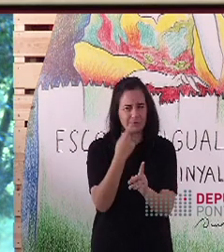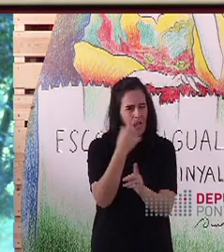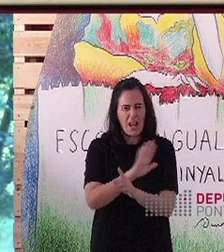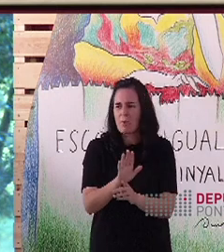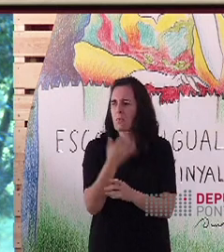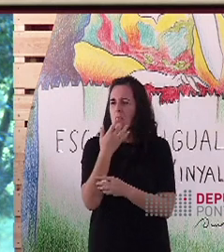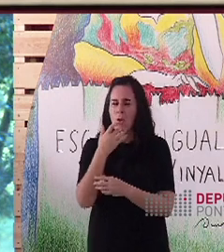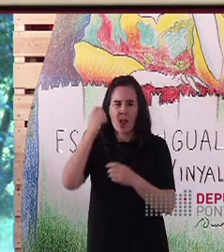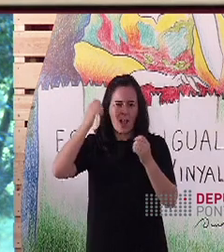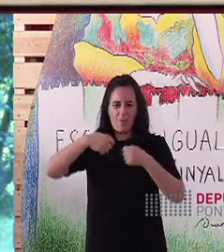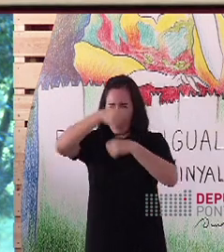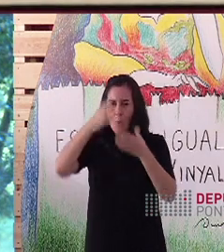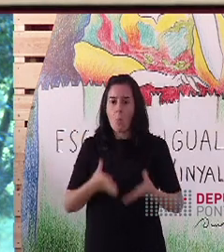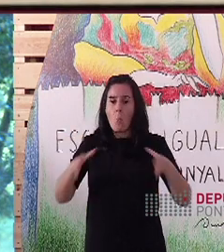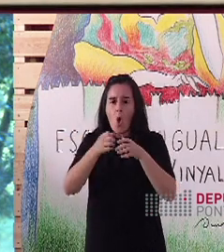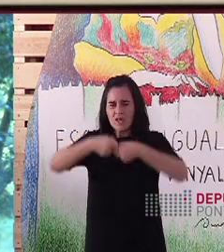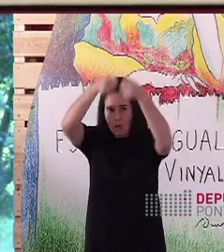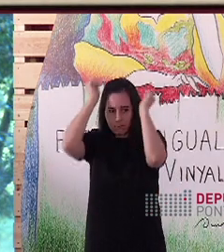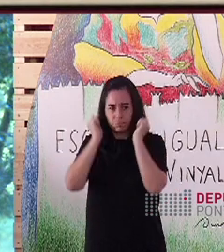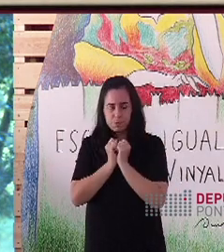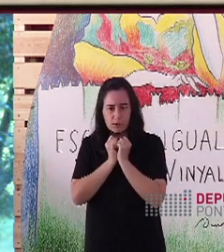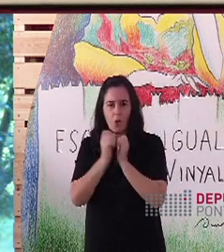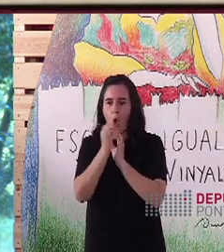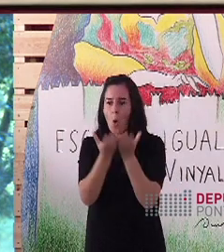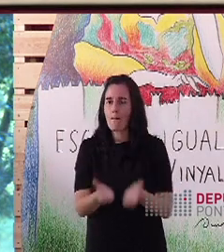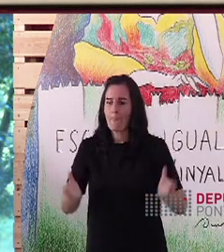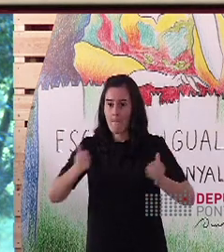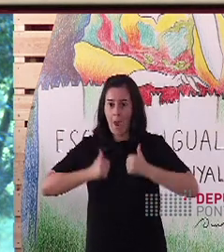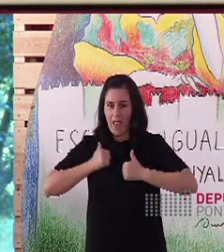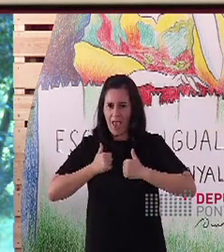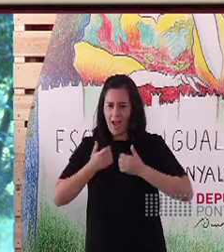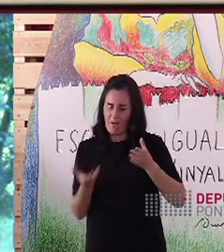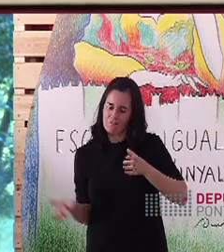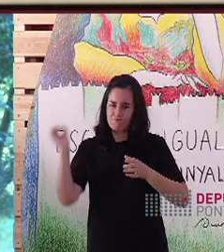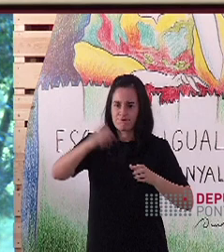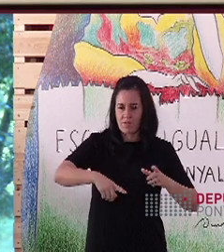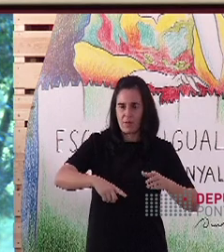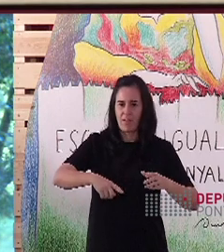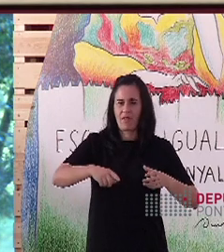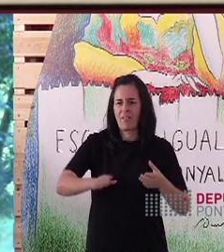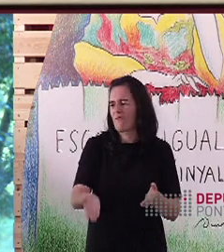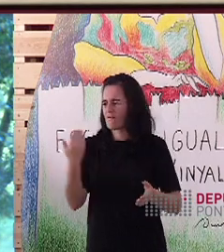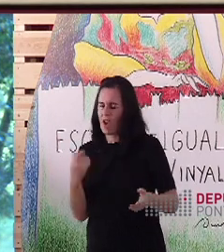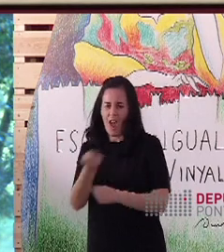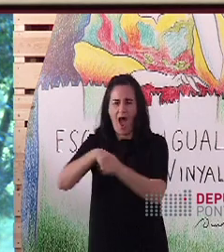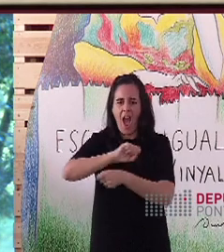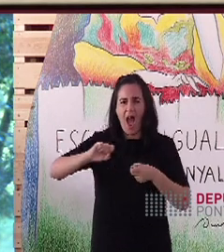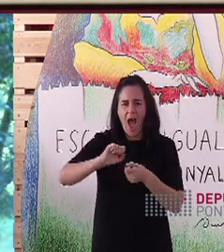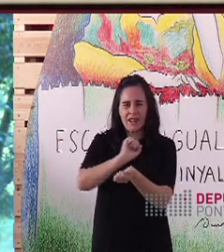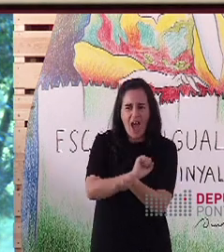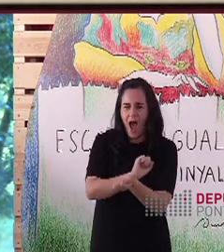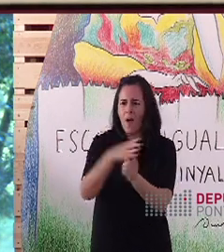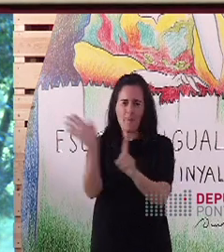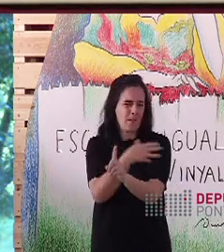la cabeza con una bolsa de plástico, la mete en la bañera con la bolsa de plástico, la saca, la ata, le pega una